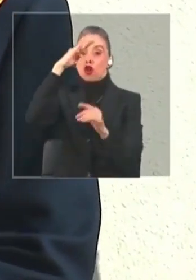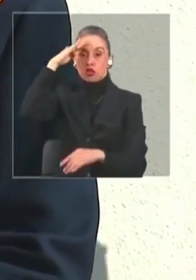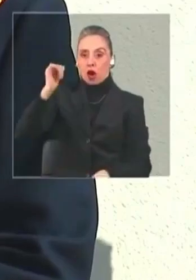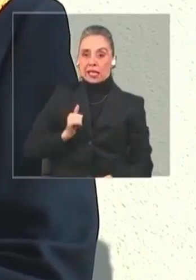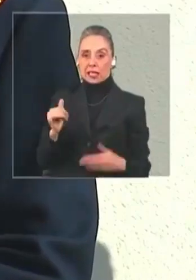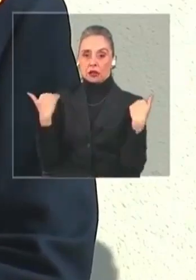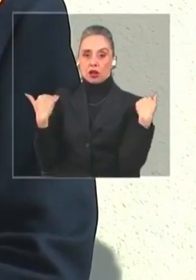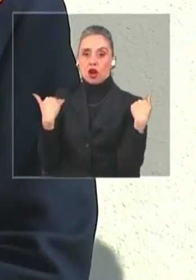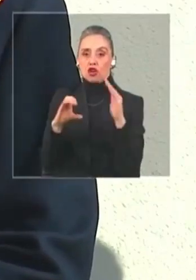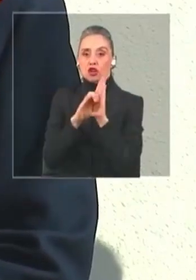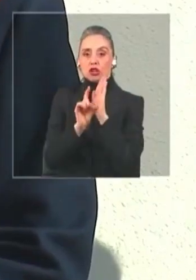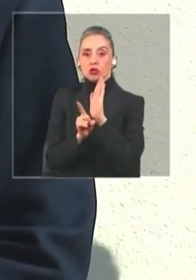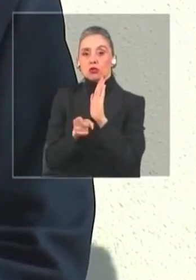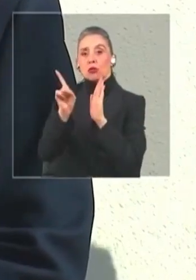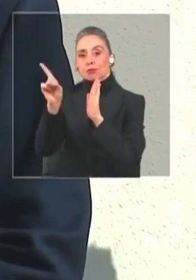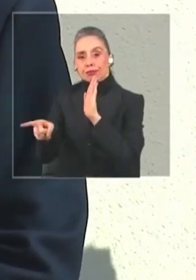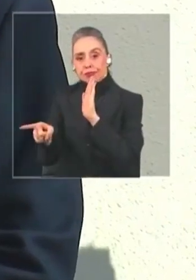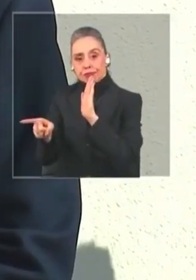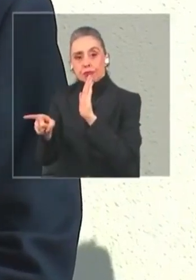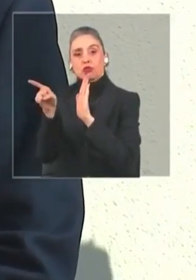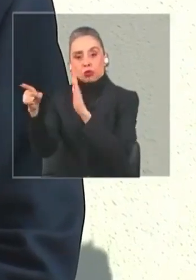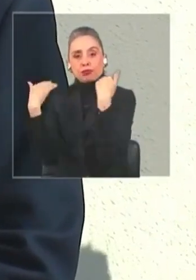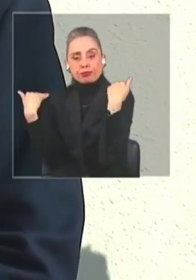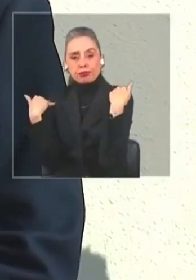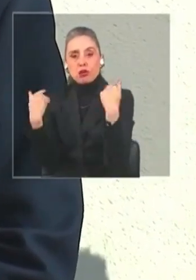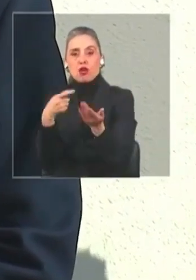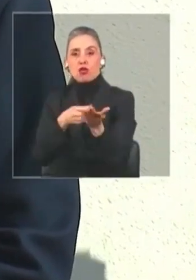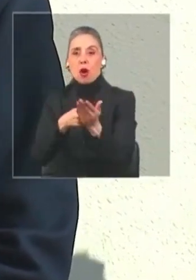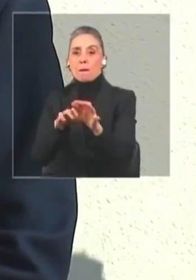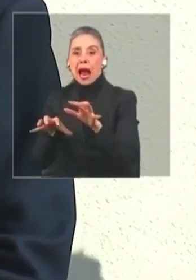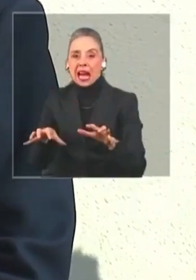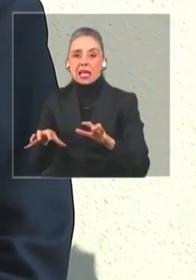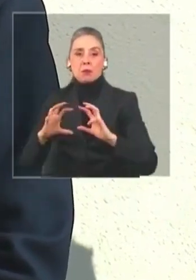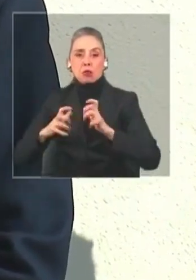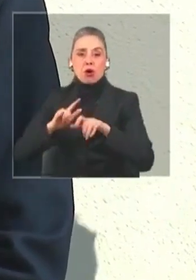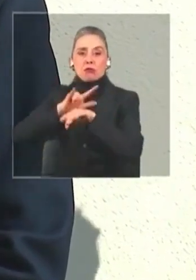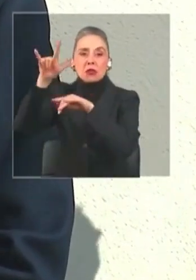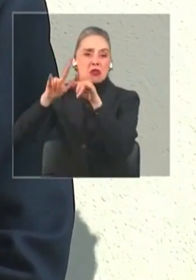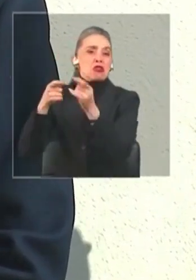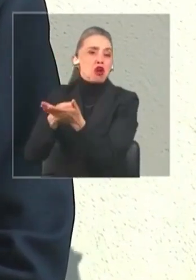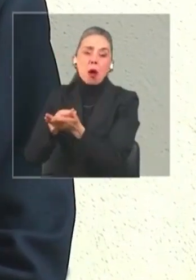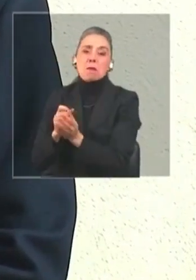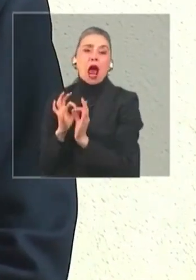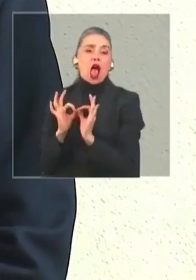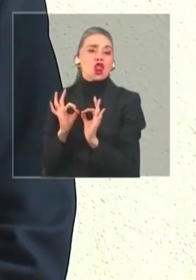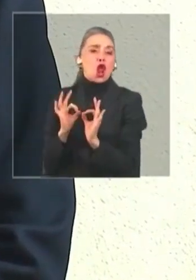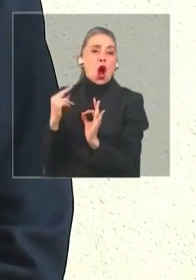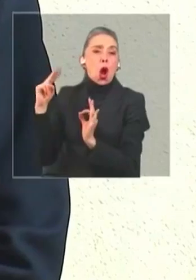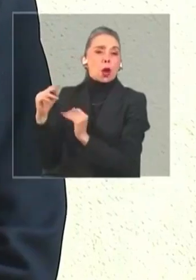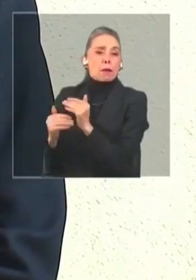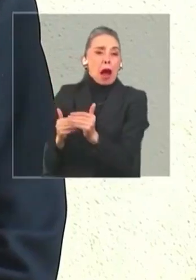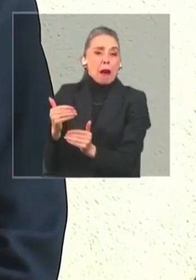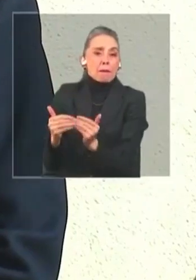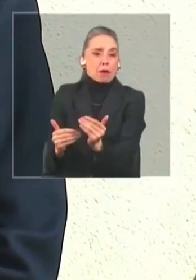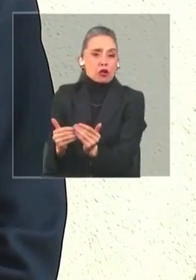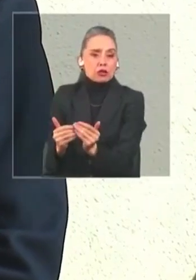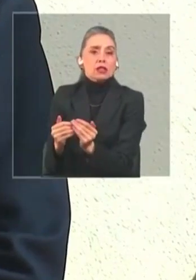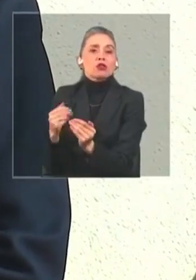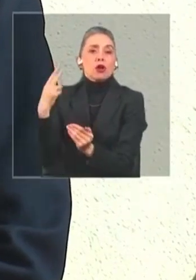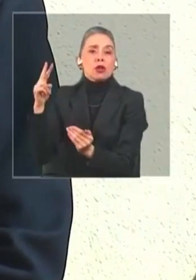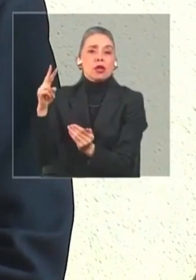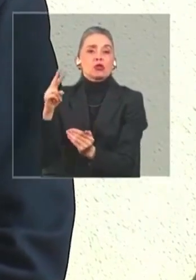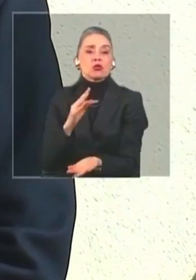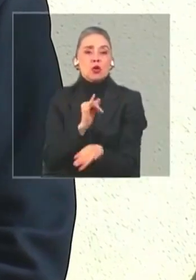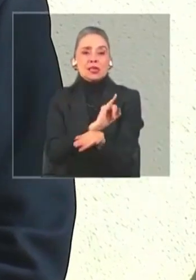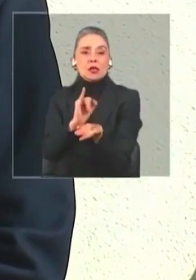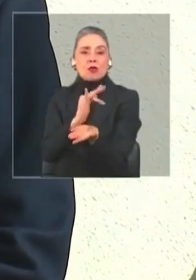tareas constitucionales, ellos tienen que equiparse. Y así que yo lo veo como un proceso normal en sus Fuerzas Armadas, en su